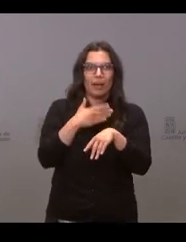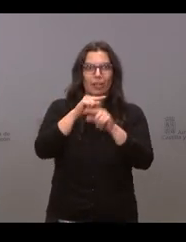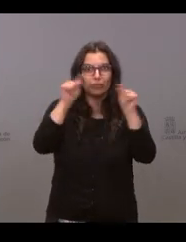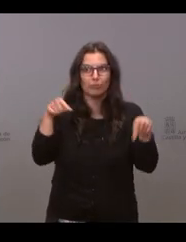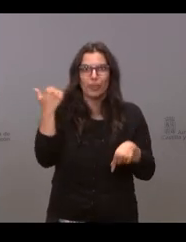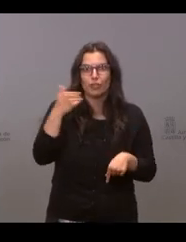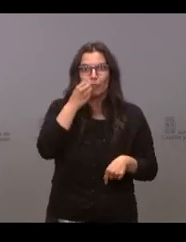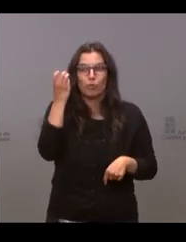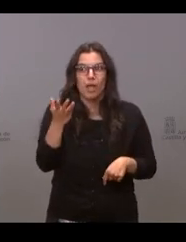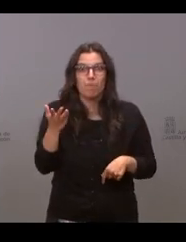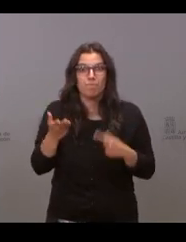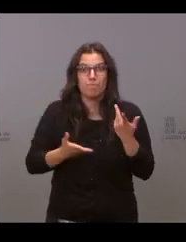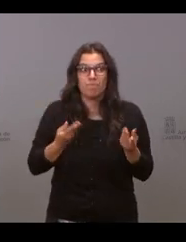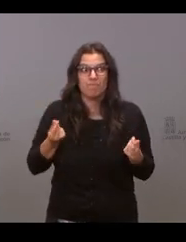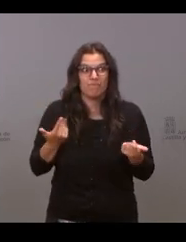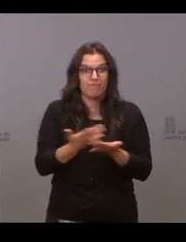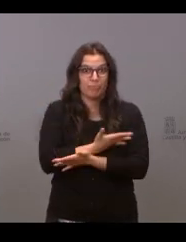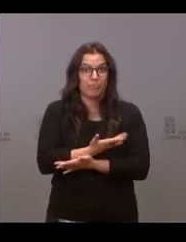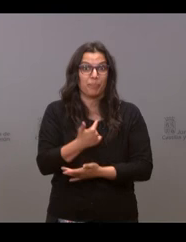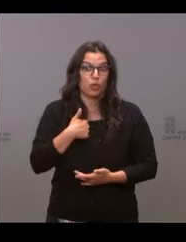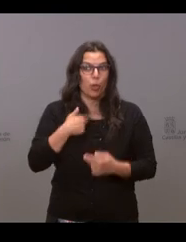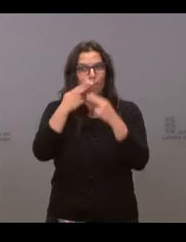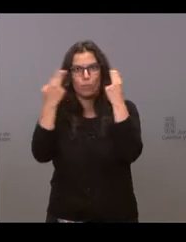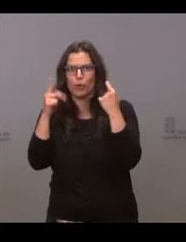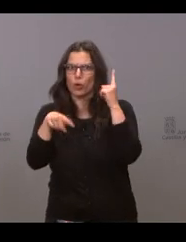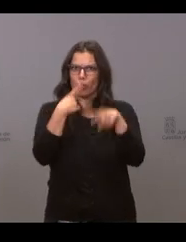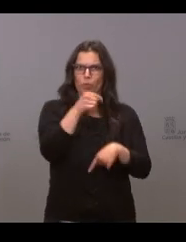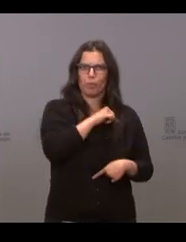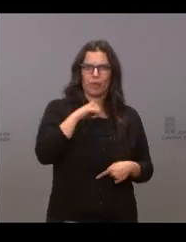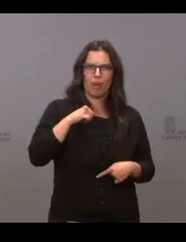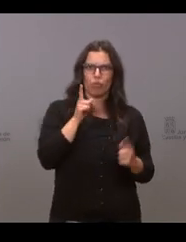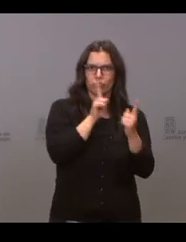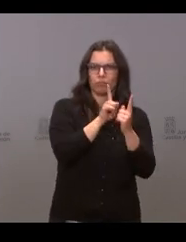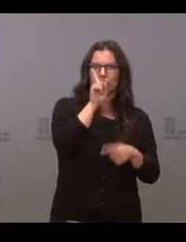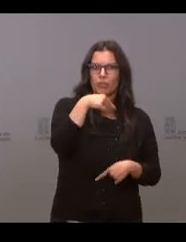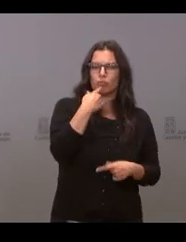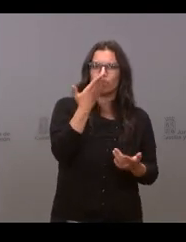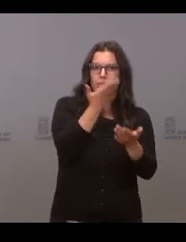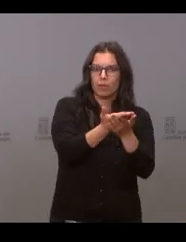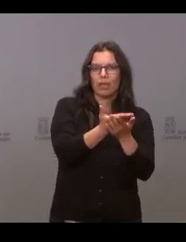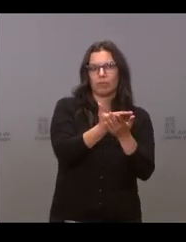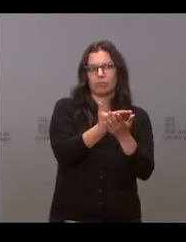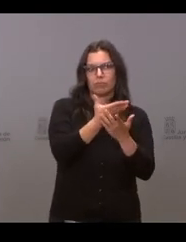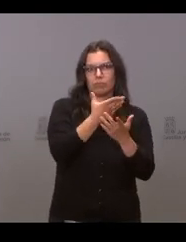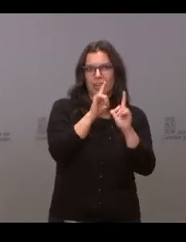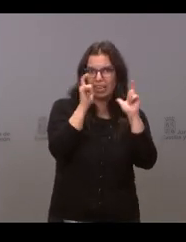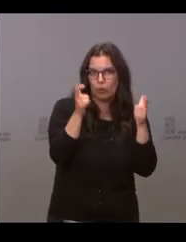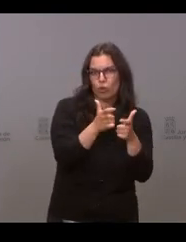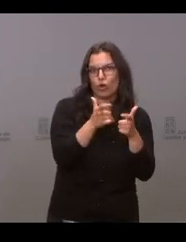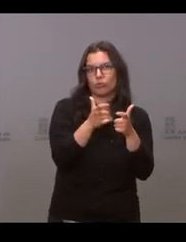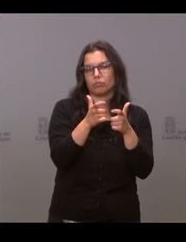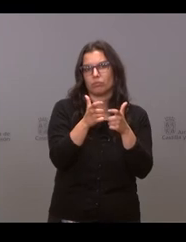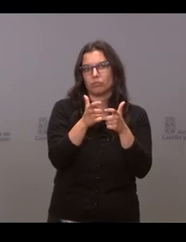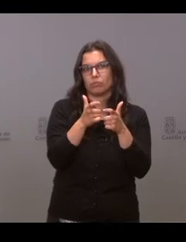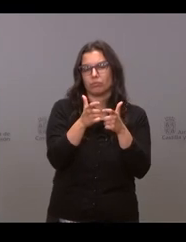tuve la oportunidad tanto públicamente como en privado de pedirle una reunión al presidente del gobierno